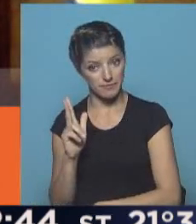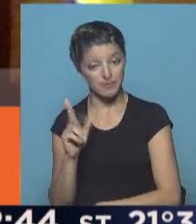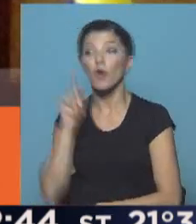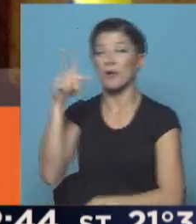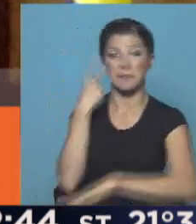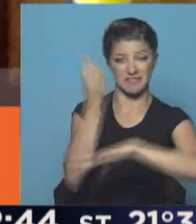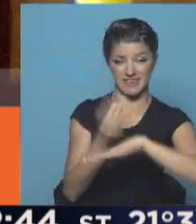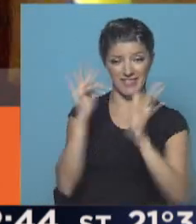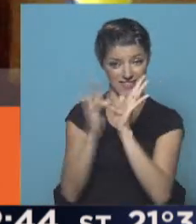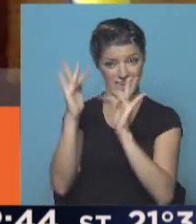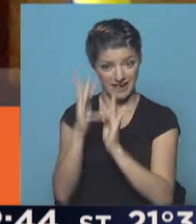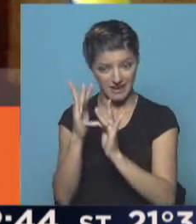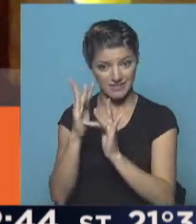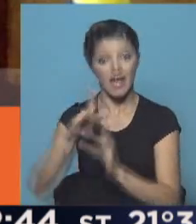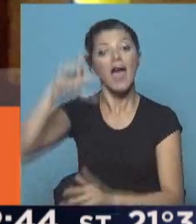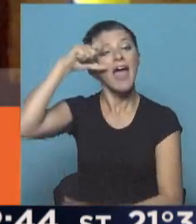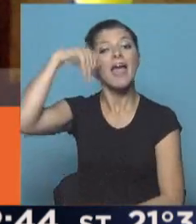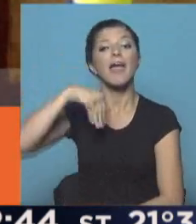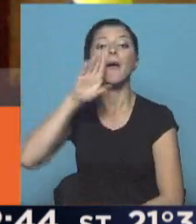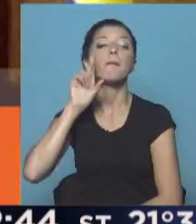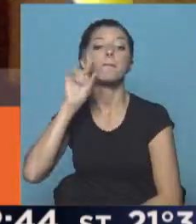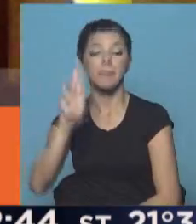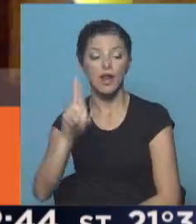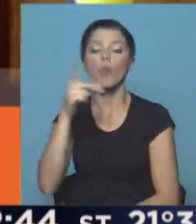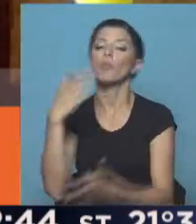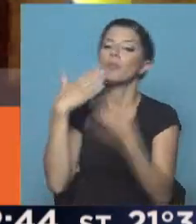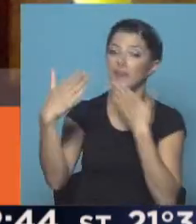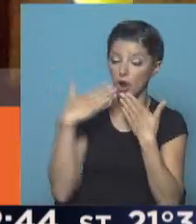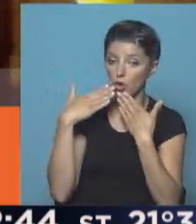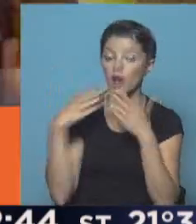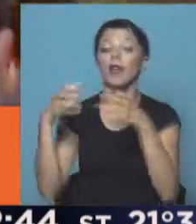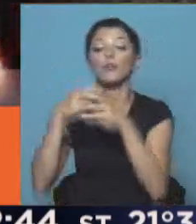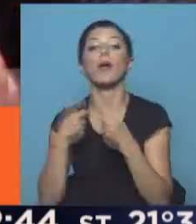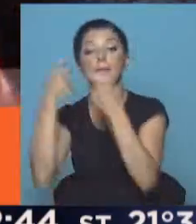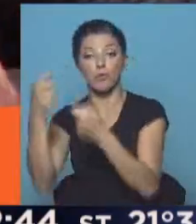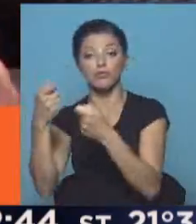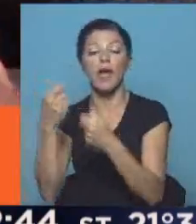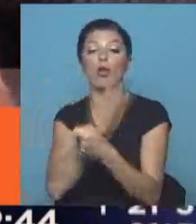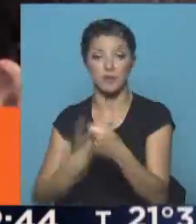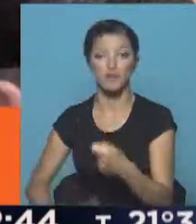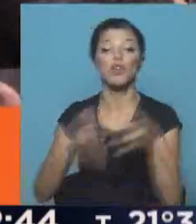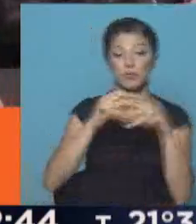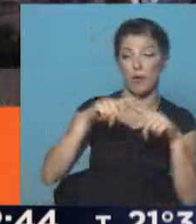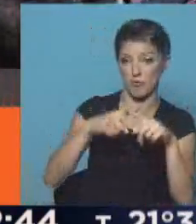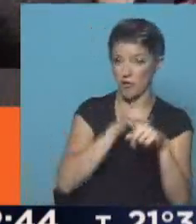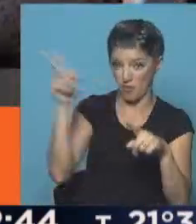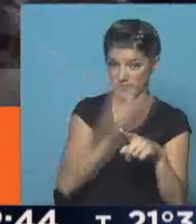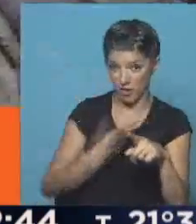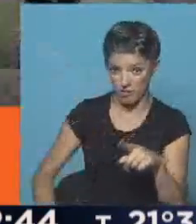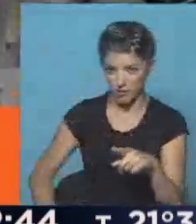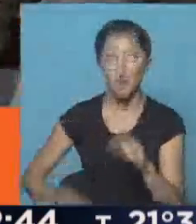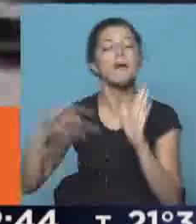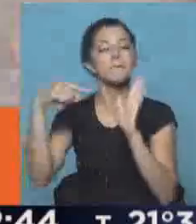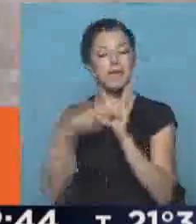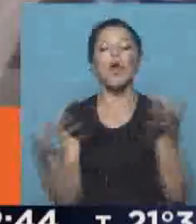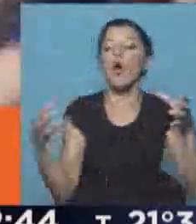representante, Emir Paul Jerrick, un diálogo abierto entre el oficialismo y la oposición. Sin embargo, la opositora Mesa de